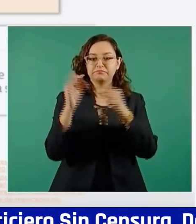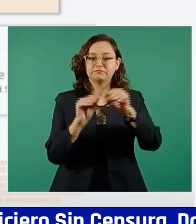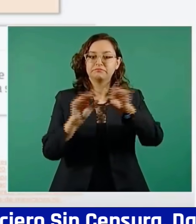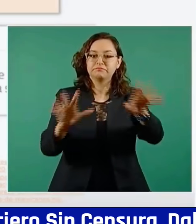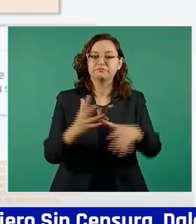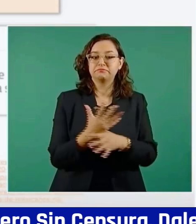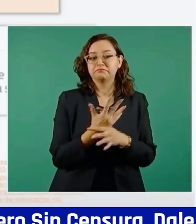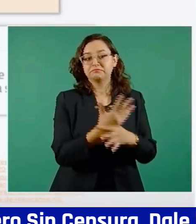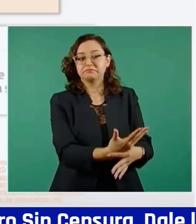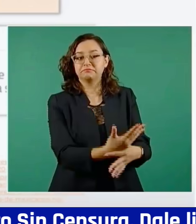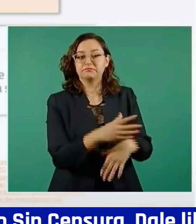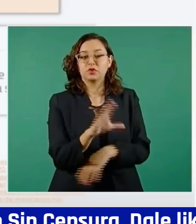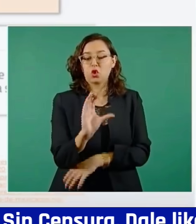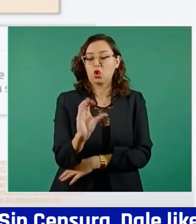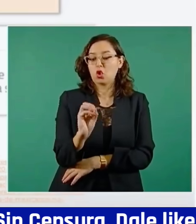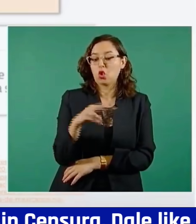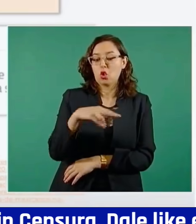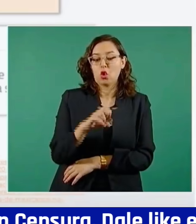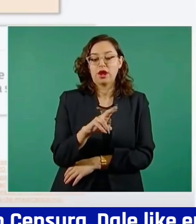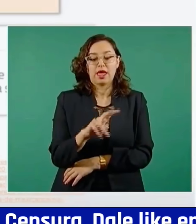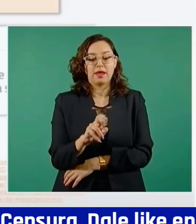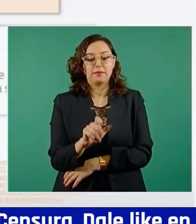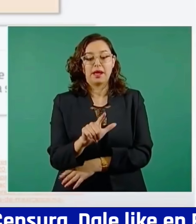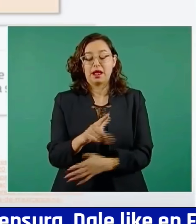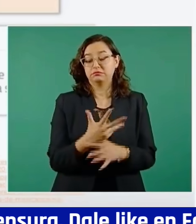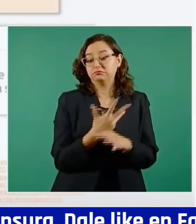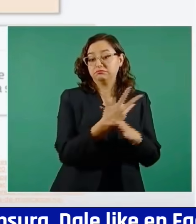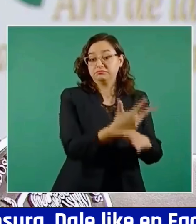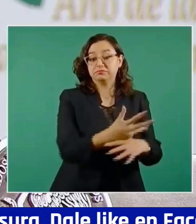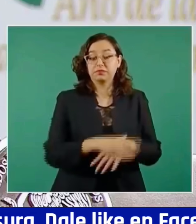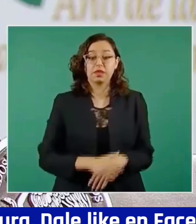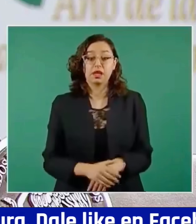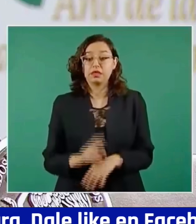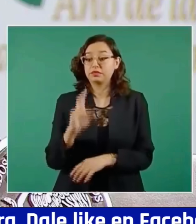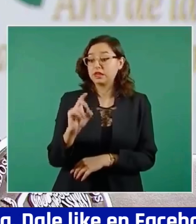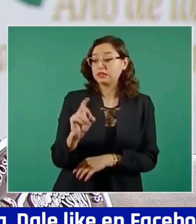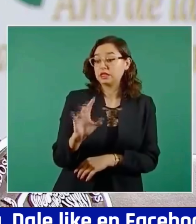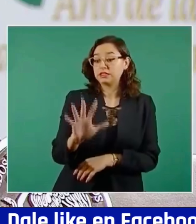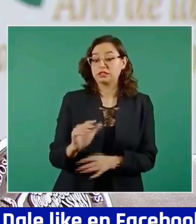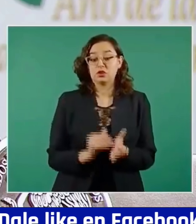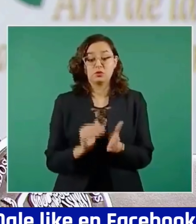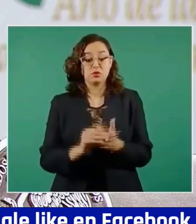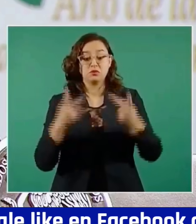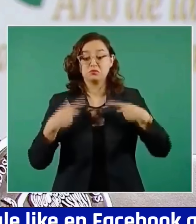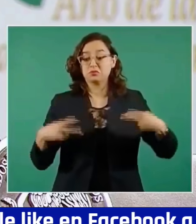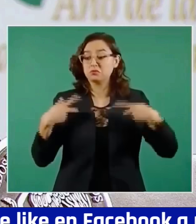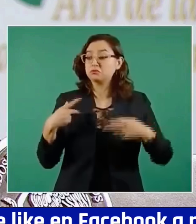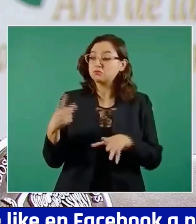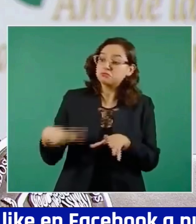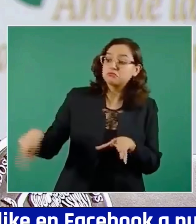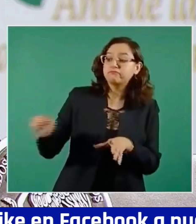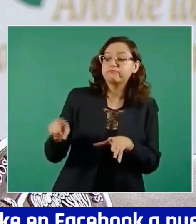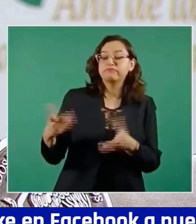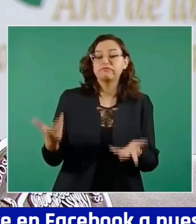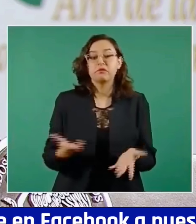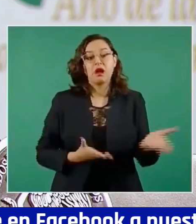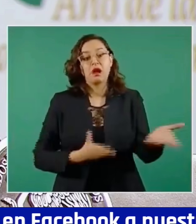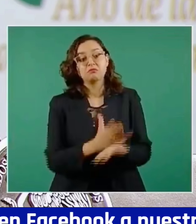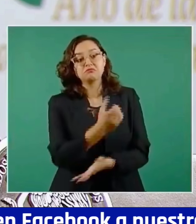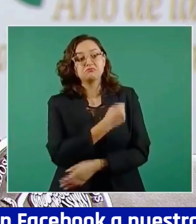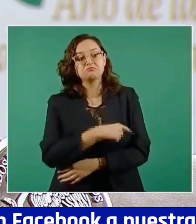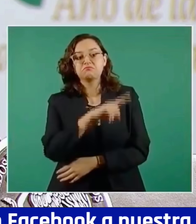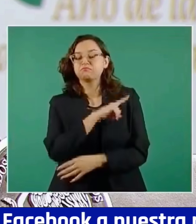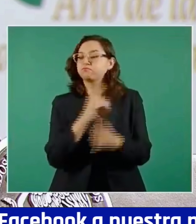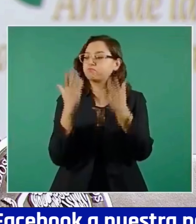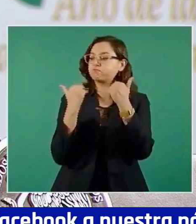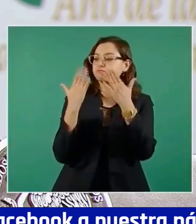Coneval, los medios difundieron que 35 millones de mexicanos carecen de acceso a la salud y que